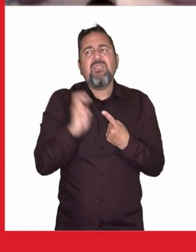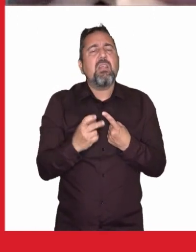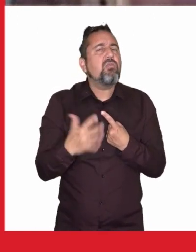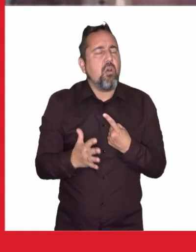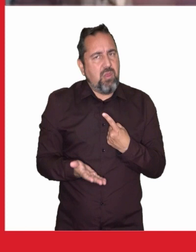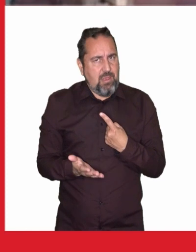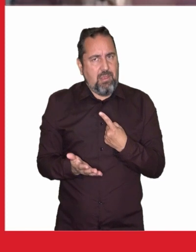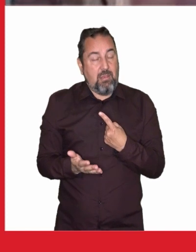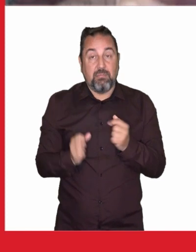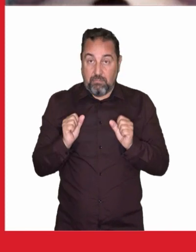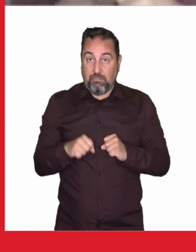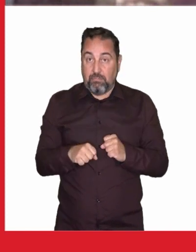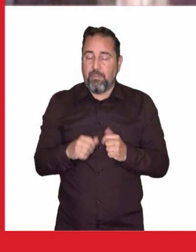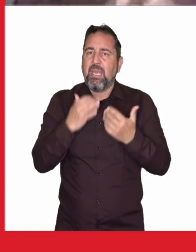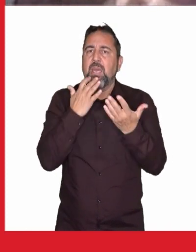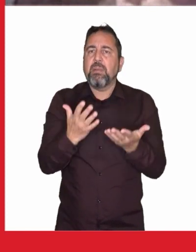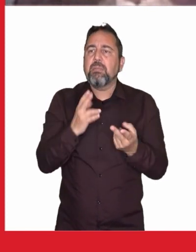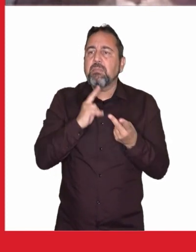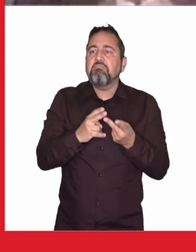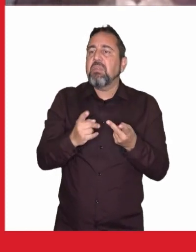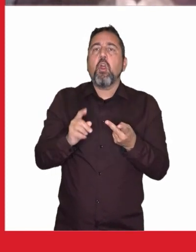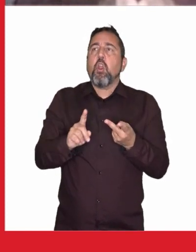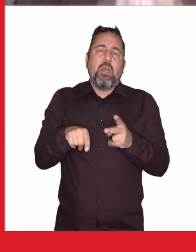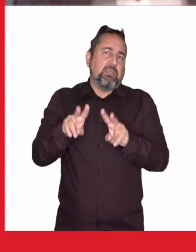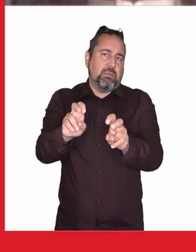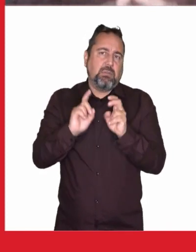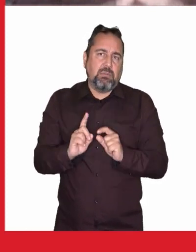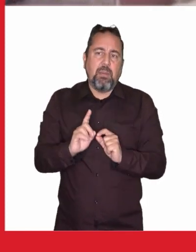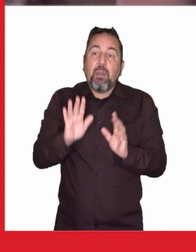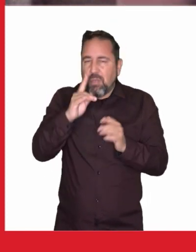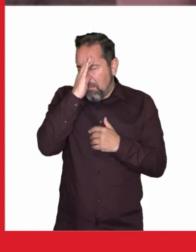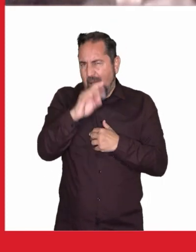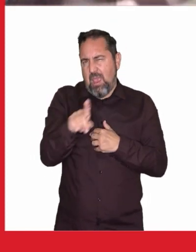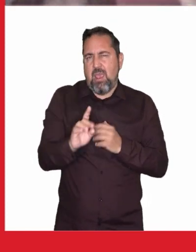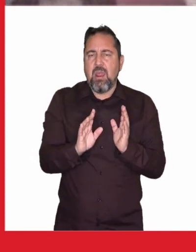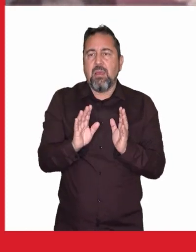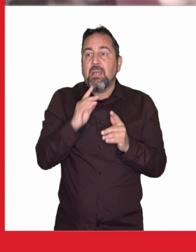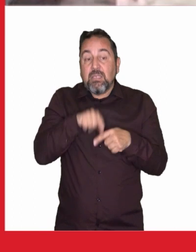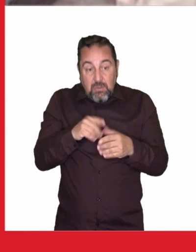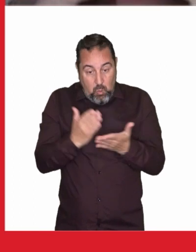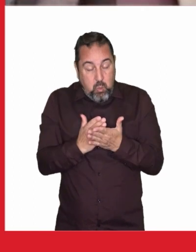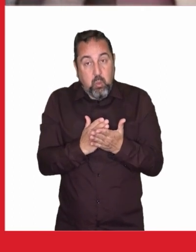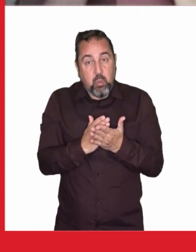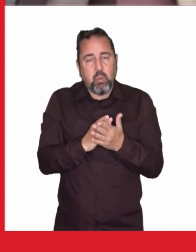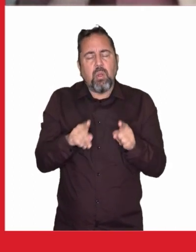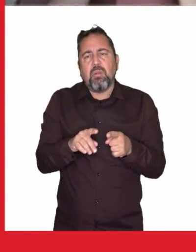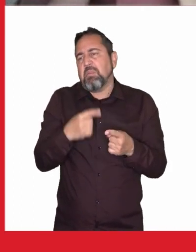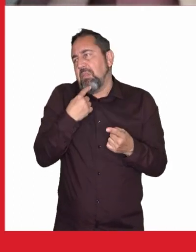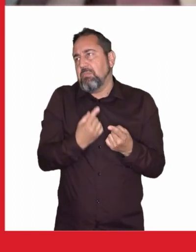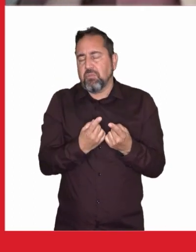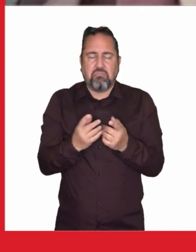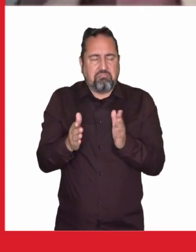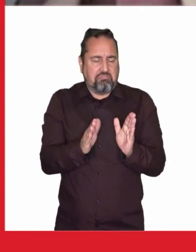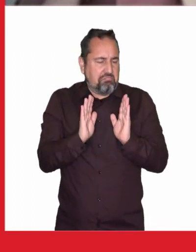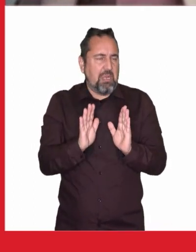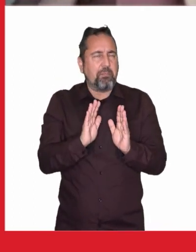decir, cada ingreso que yo tengo, ¿de dónde me viene? ¿Sí? Entonces, por ejemplo, para que hagáis una idea, que no es el caso, pero imaginaros que